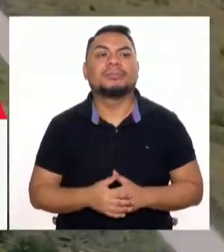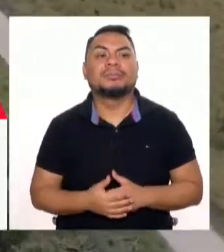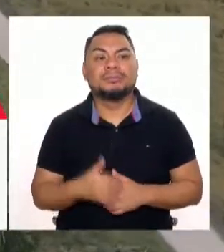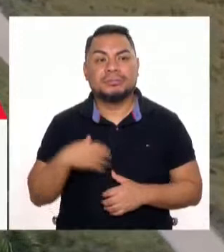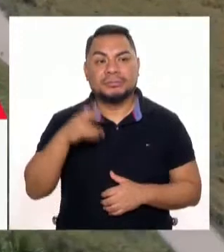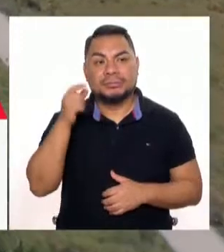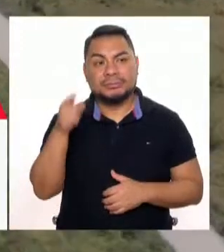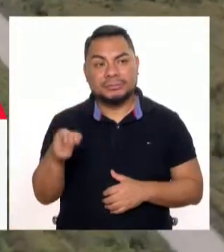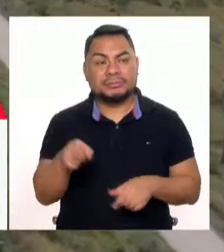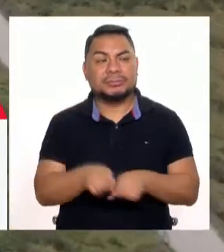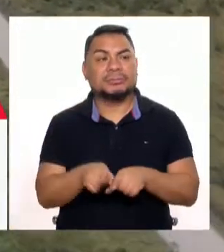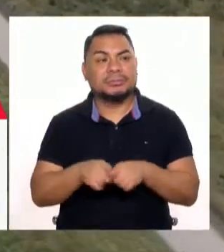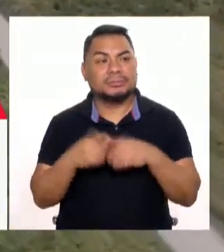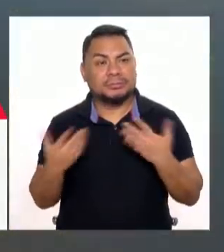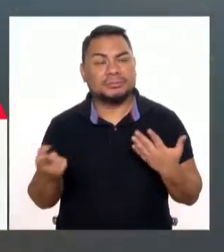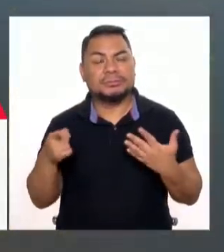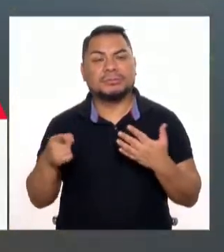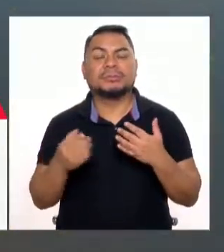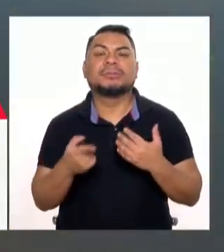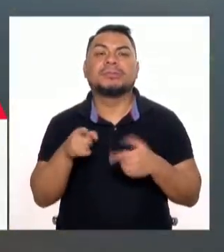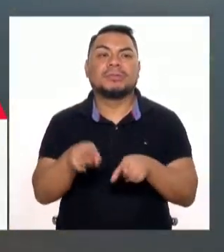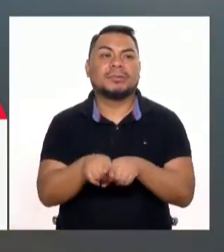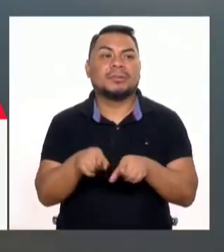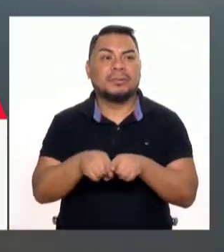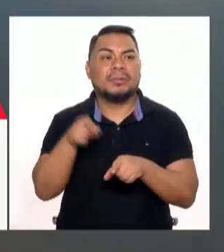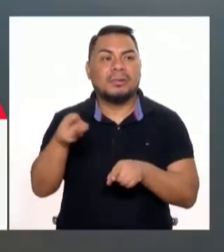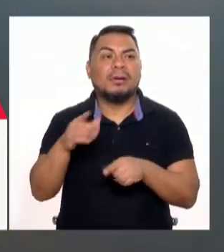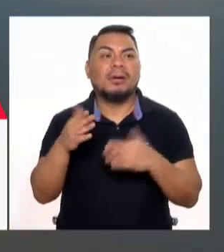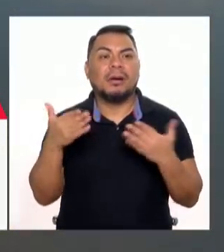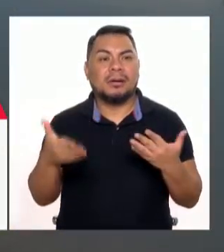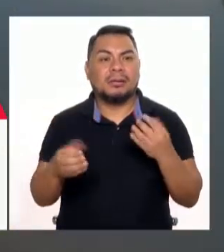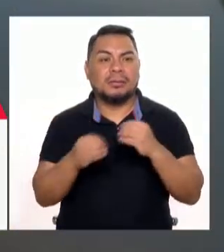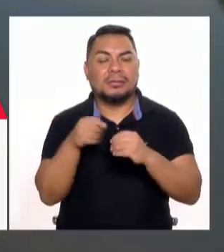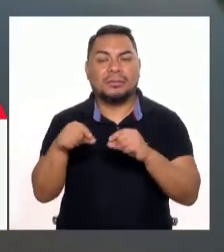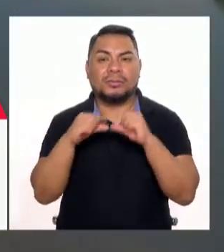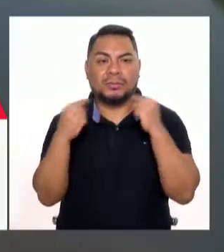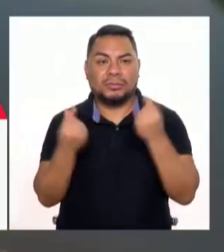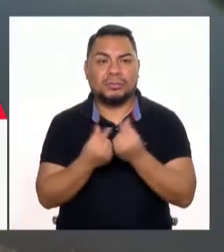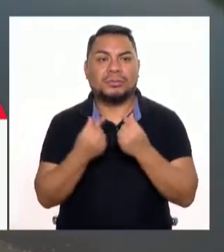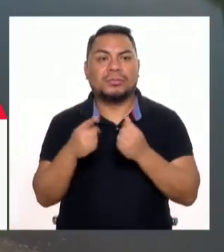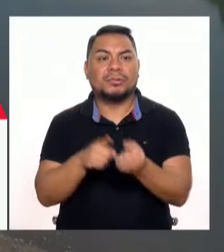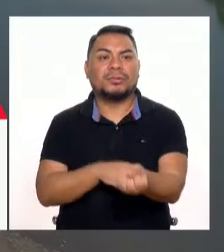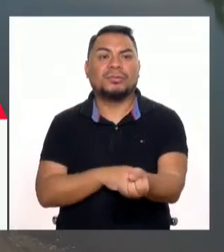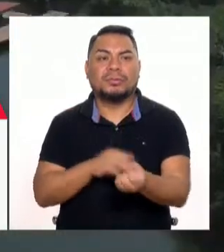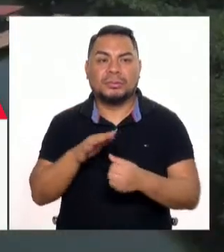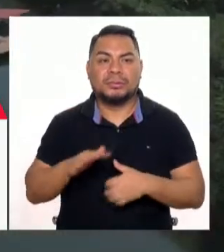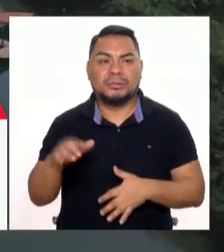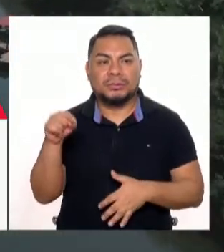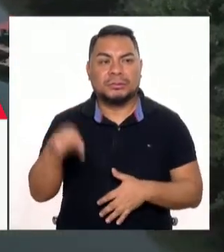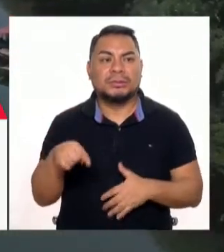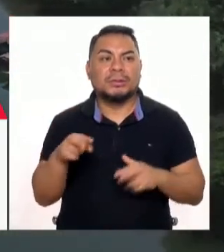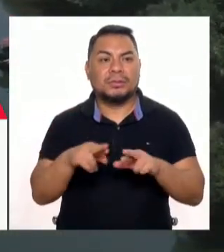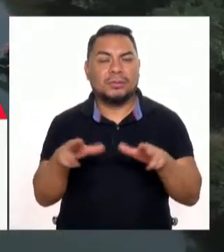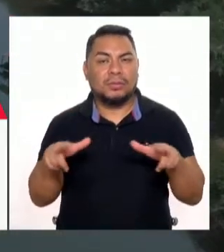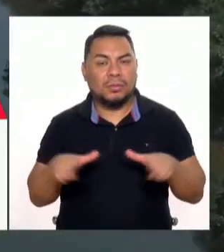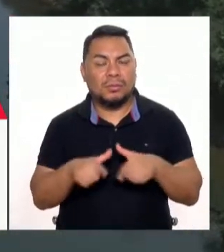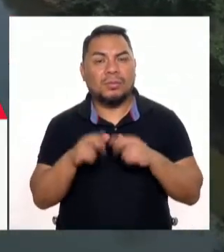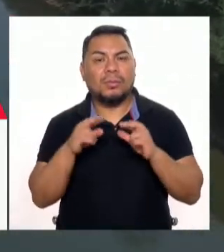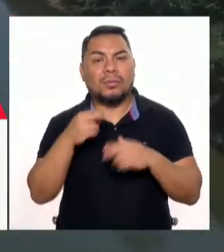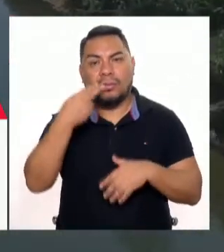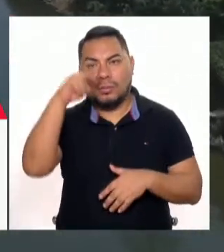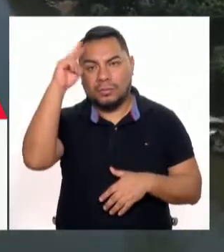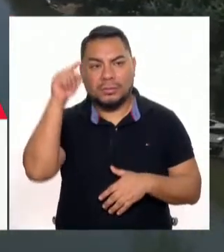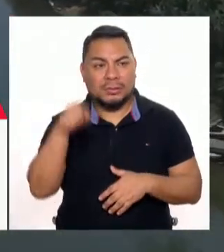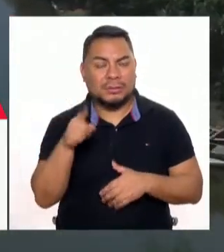escuchamos el ritmo de la anaconda al compás de este grupo típico de la región huánuco